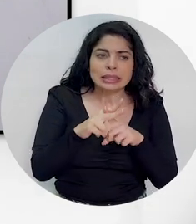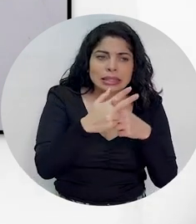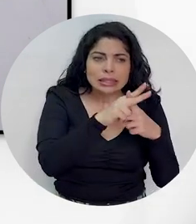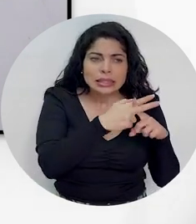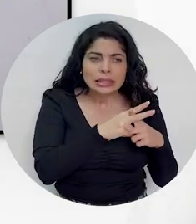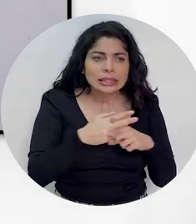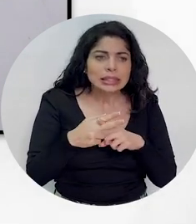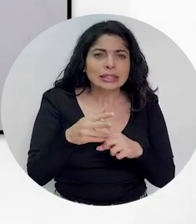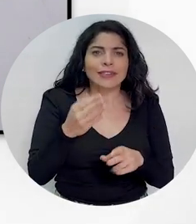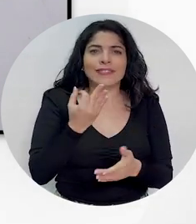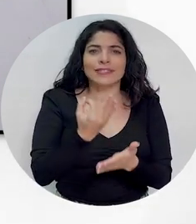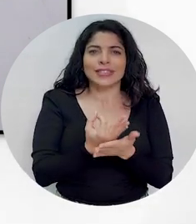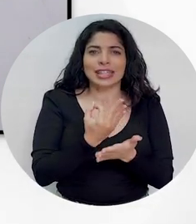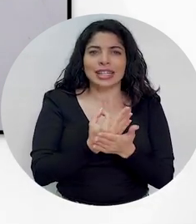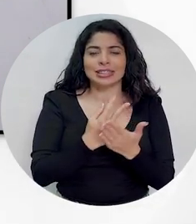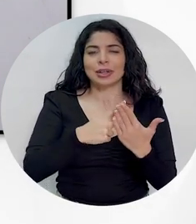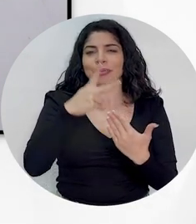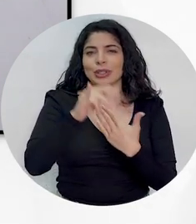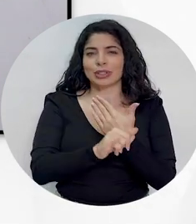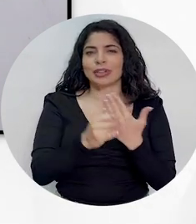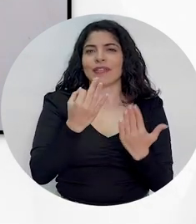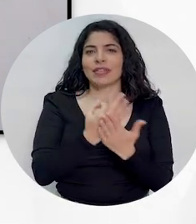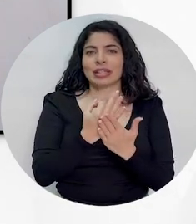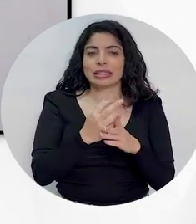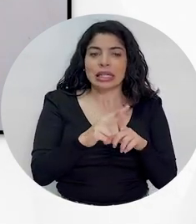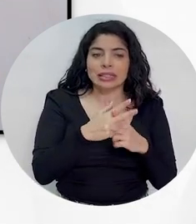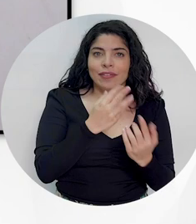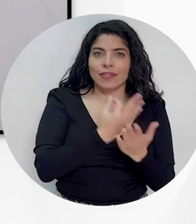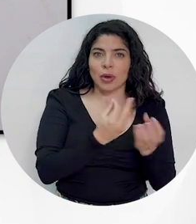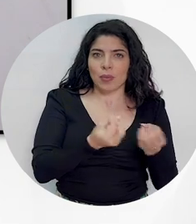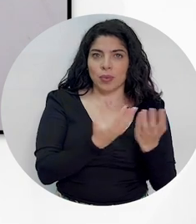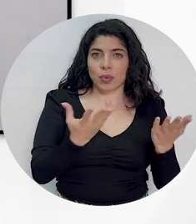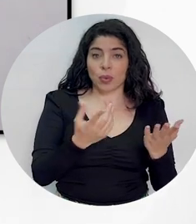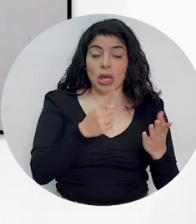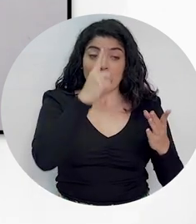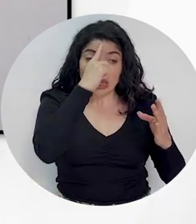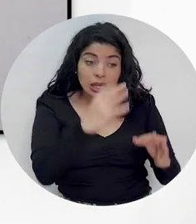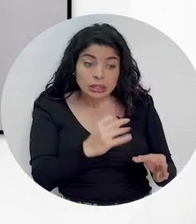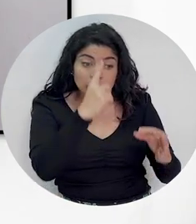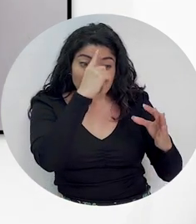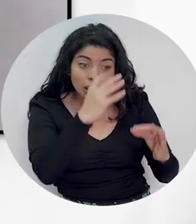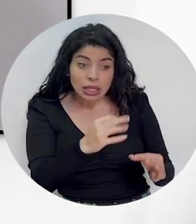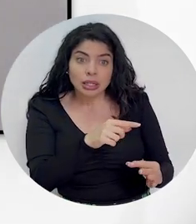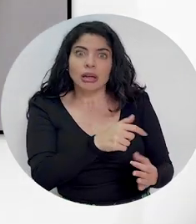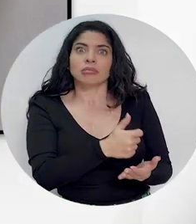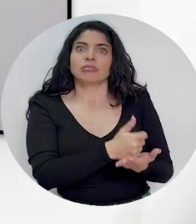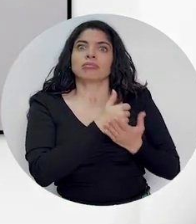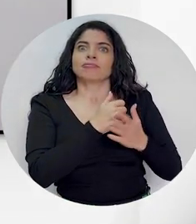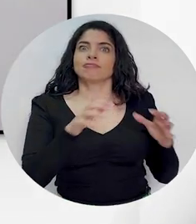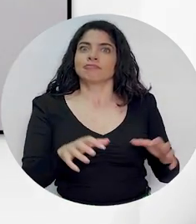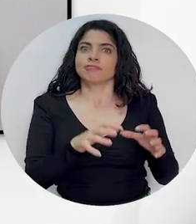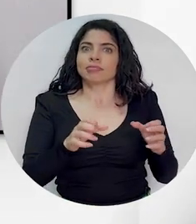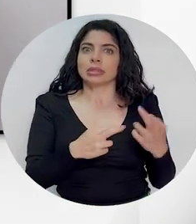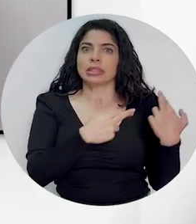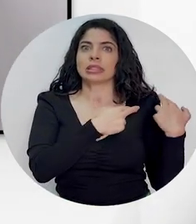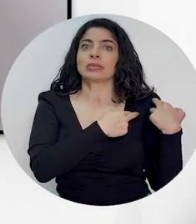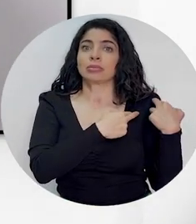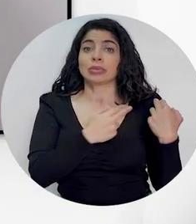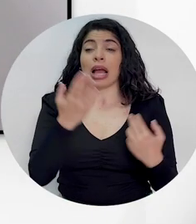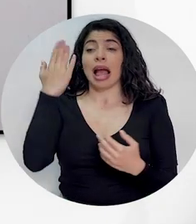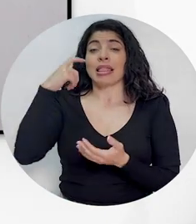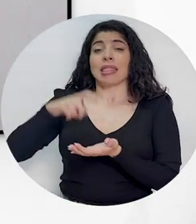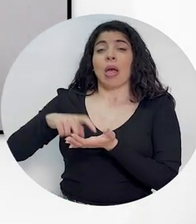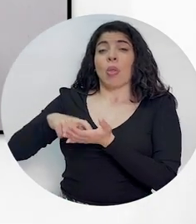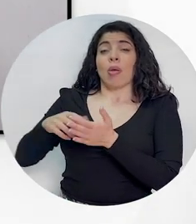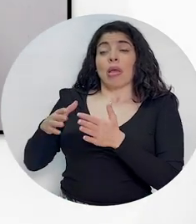reordenar las finanzas públicas por medio del llamado proyecto fiscal. Con las medidas tomadas, se actuó responsablemente y se corrigió la ruta